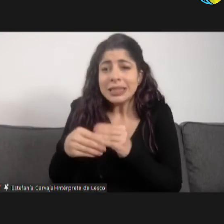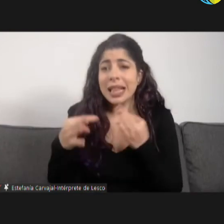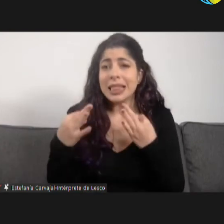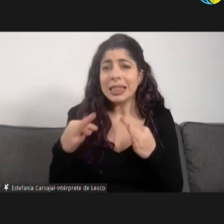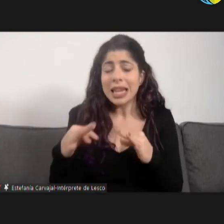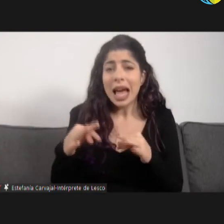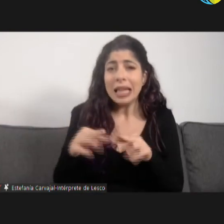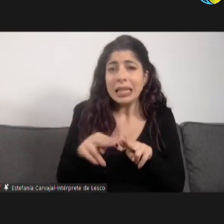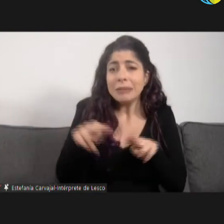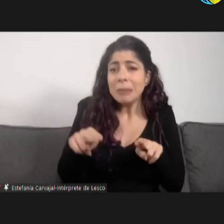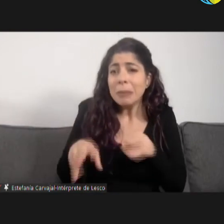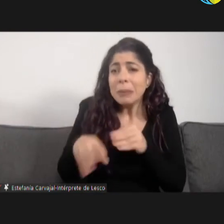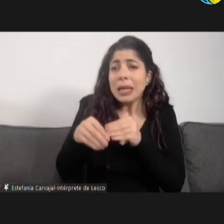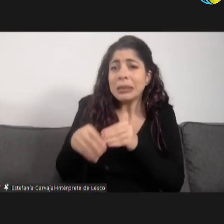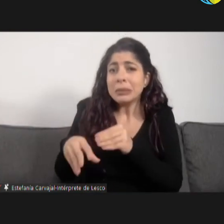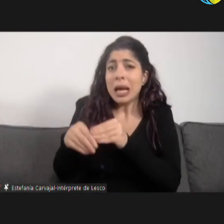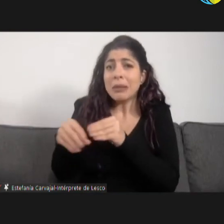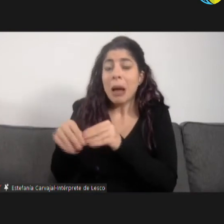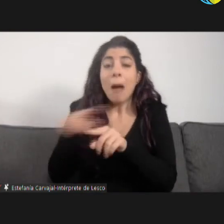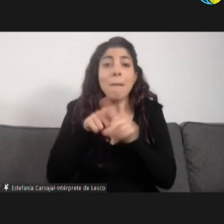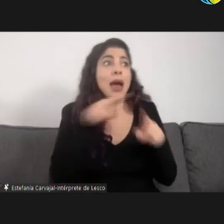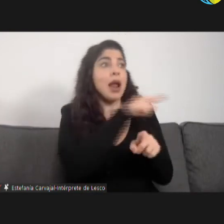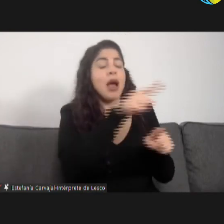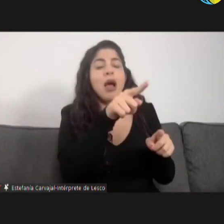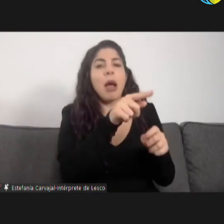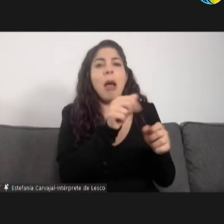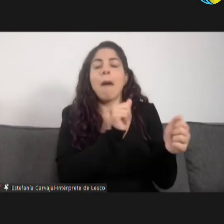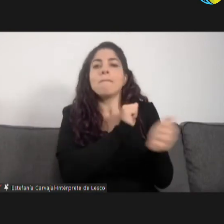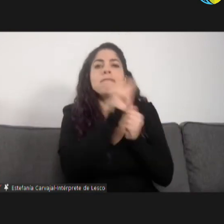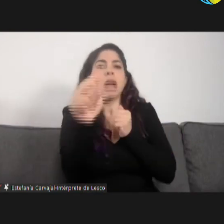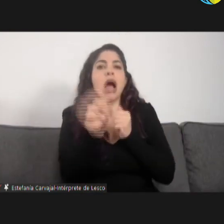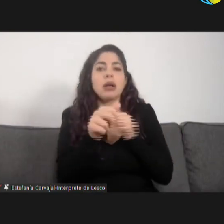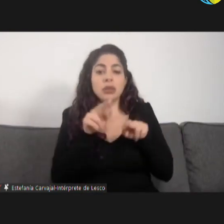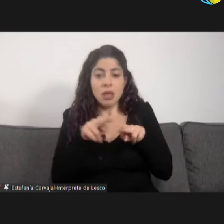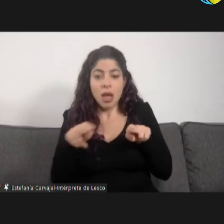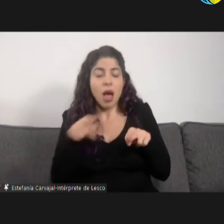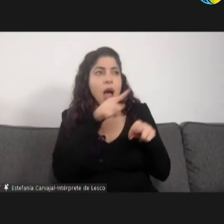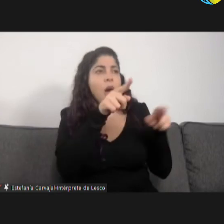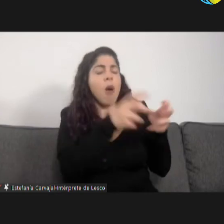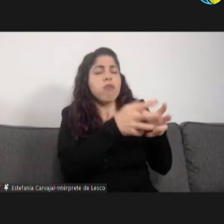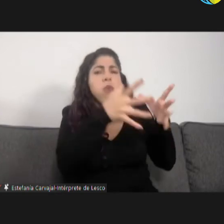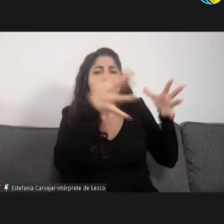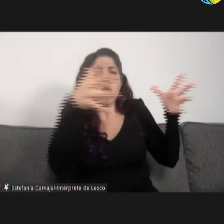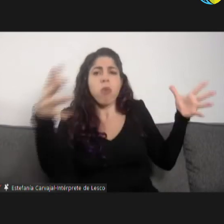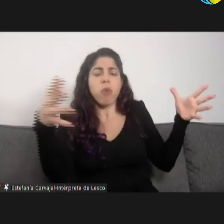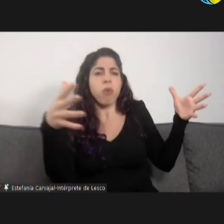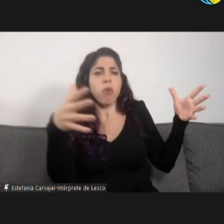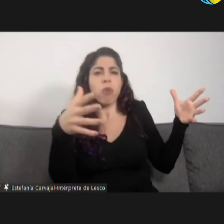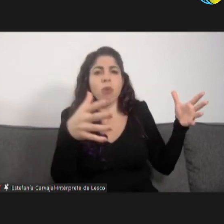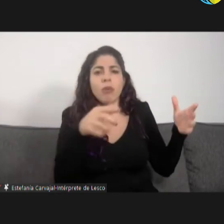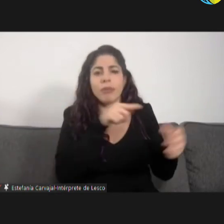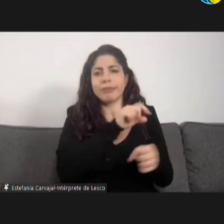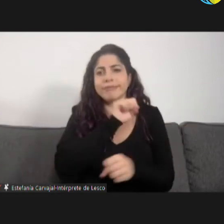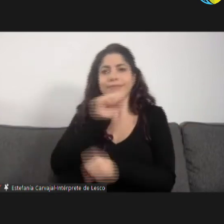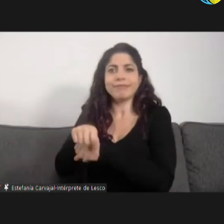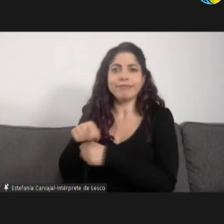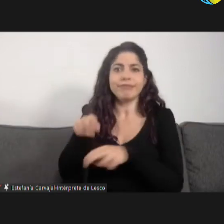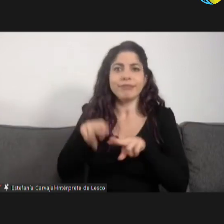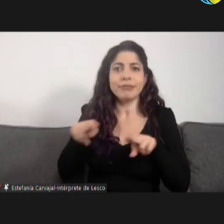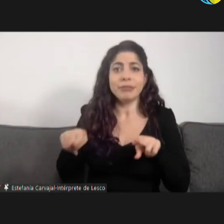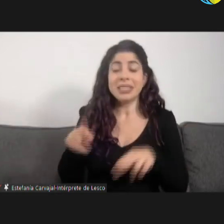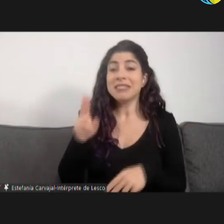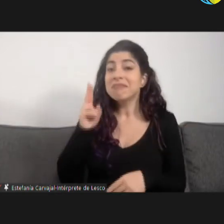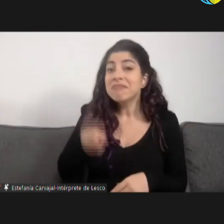siempre, la demanda sobrepasa la capacidad institucional. Estamos trabajando con los mismos